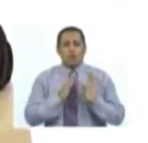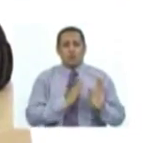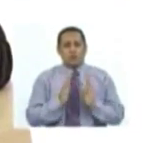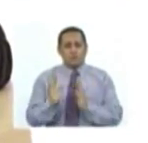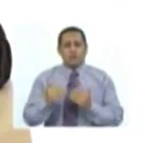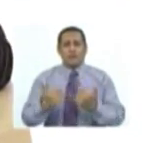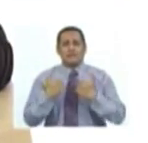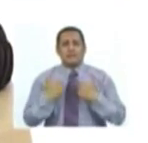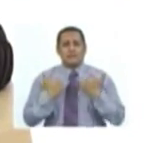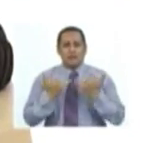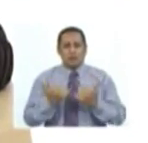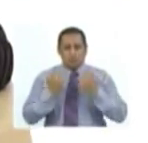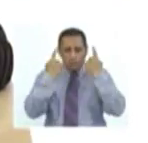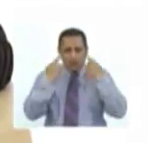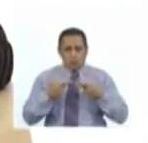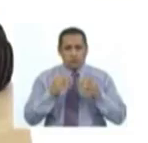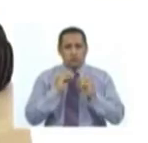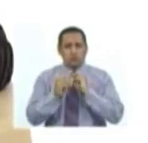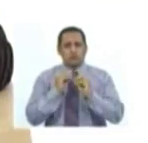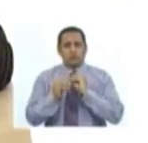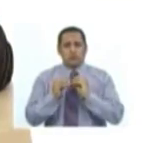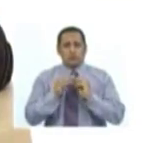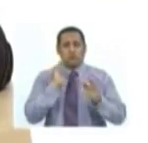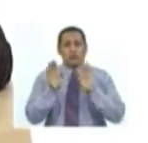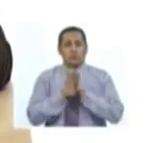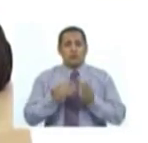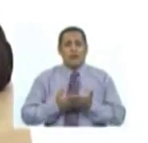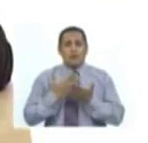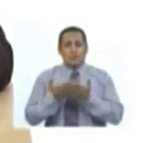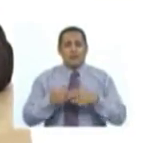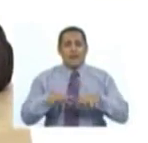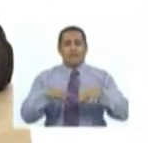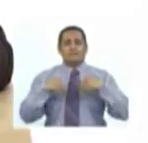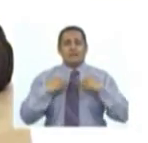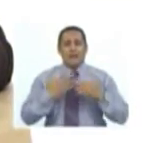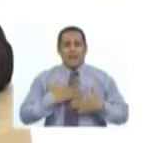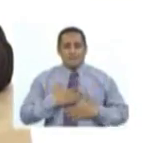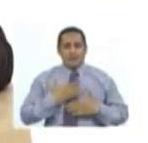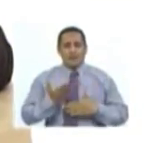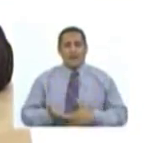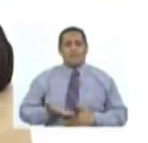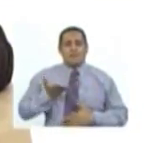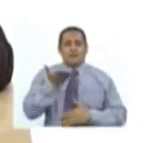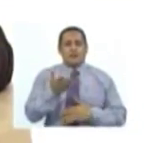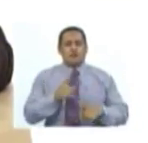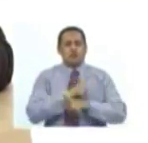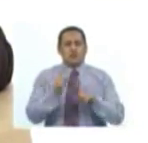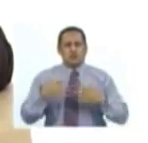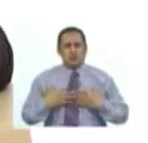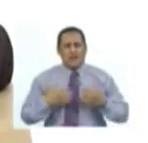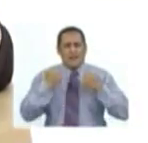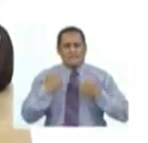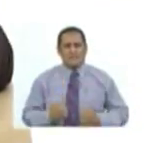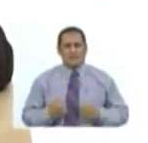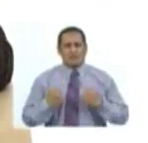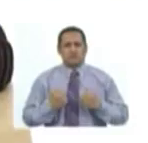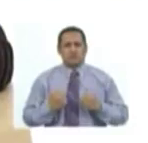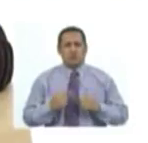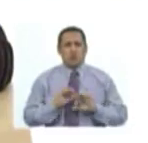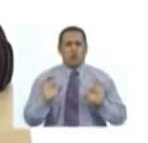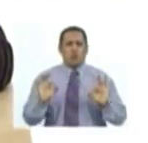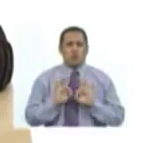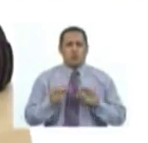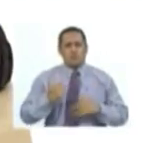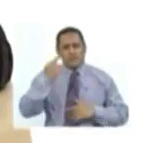que tiene un contenido. El hecho de permitirme apelar no es un capricho, no es simplemente un